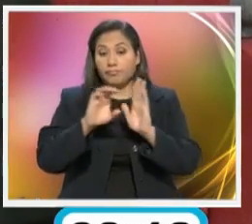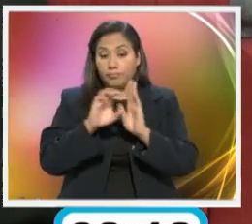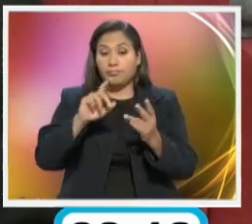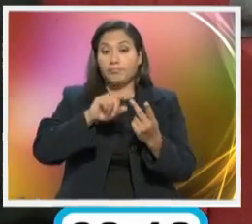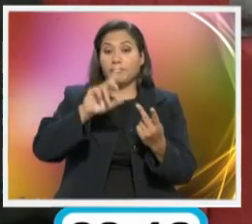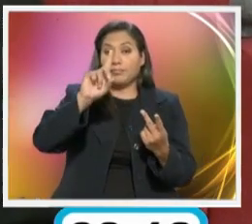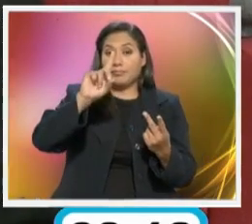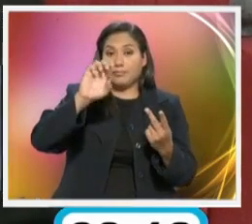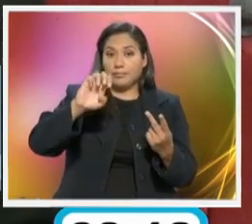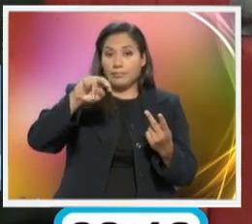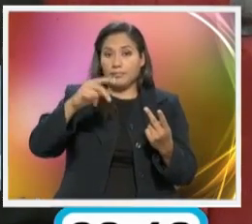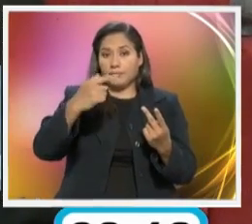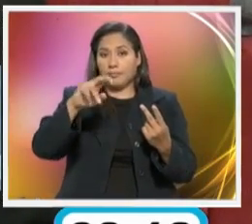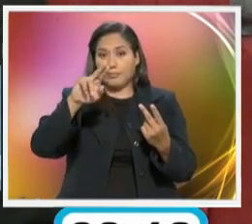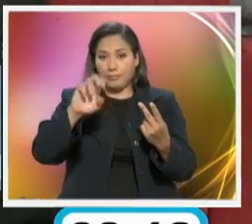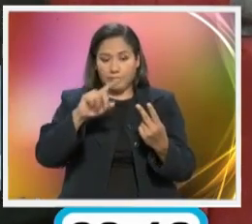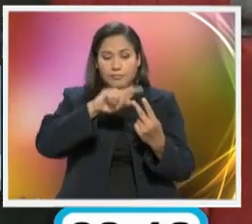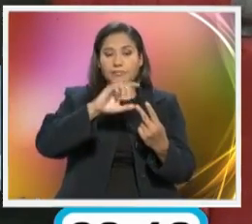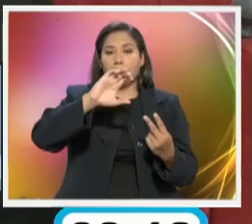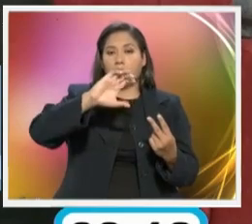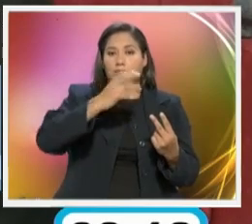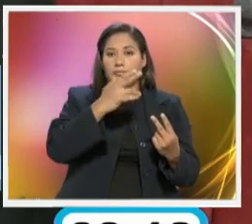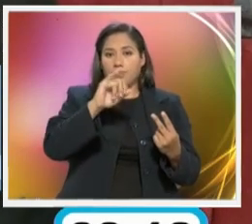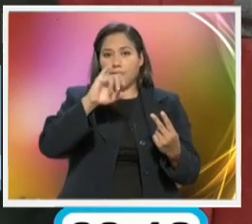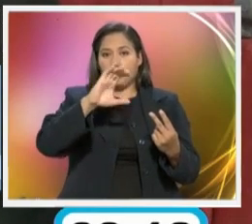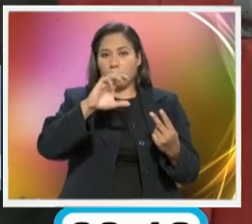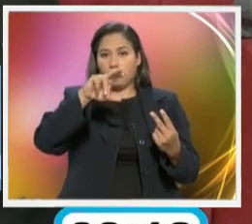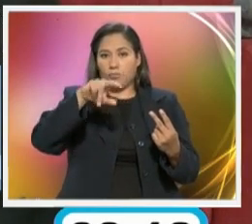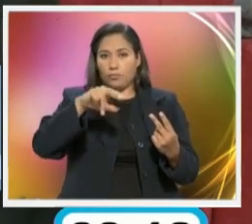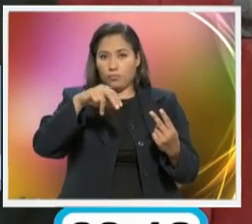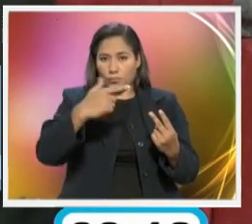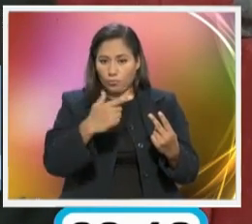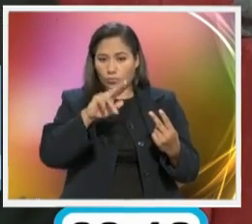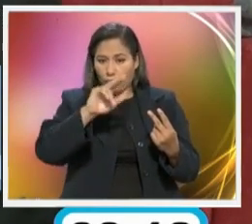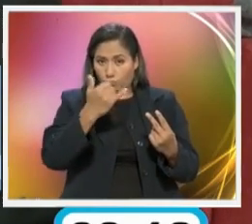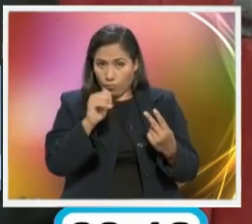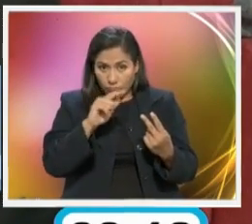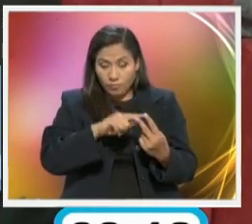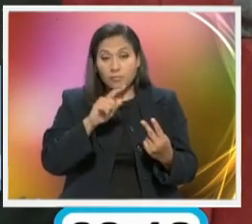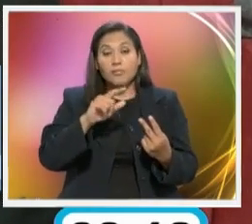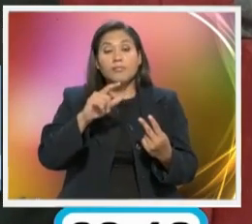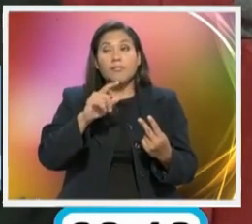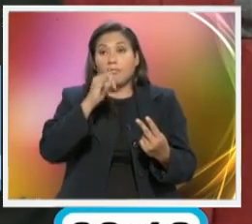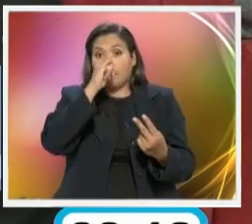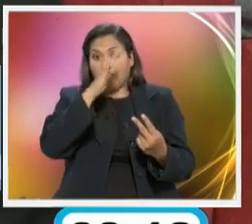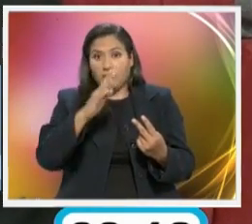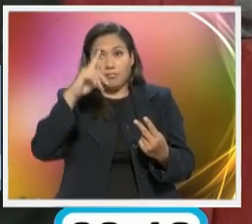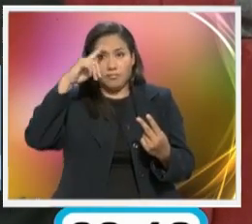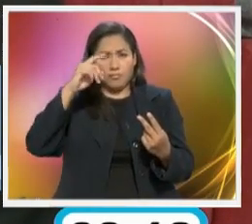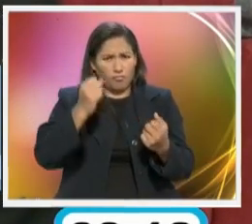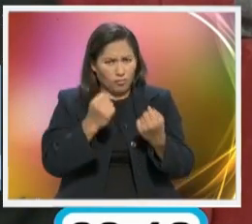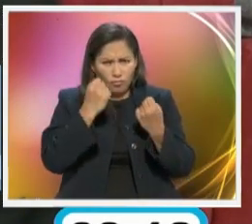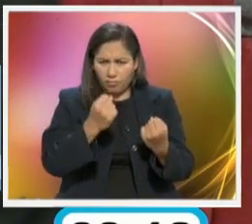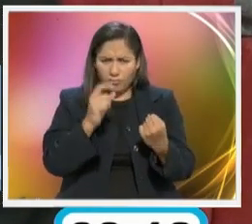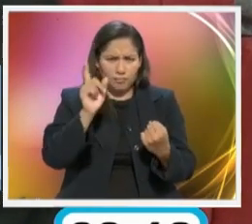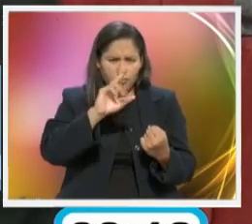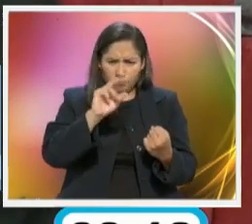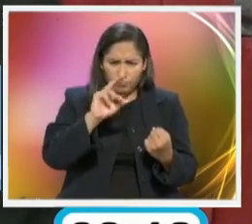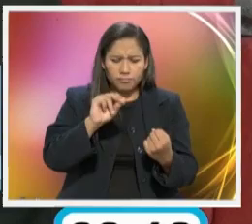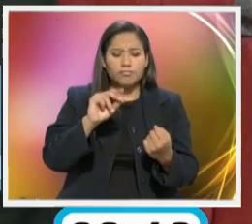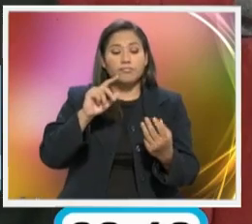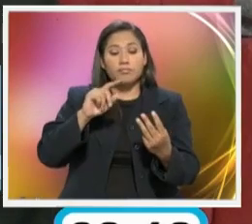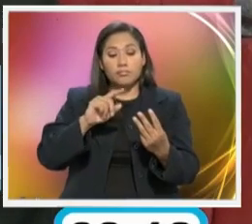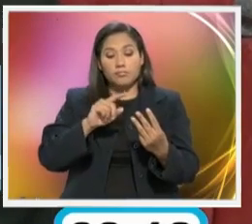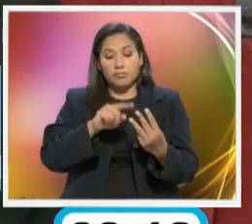dengue y chikungunya, no es tan agresivo, no afecta tantísimo a órganos como estos otros dos virus que